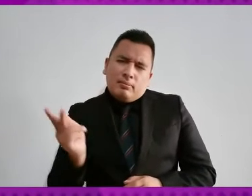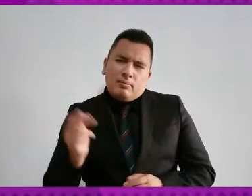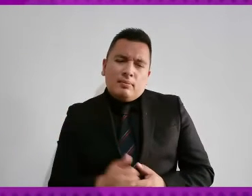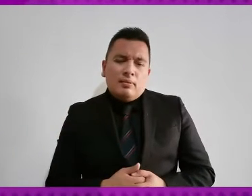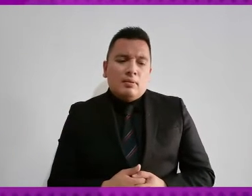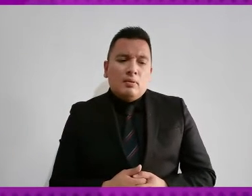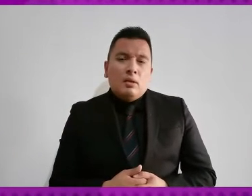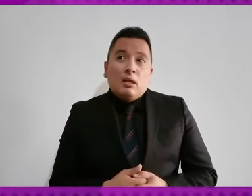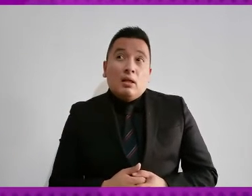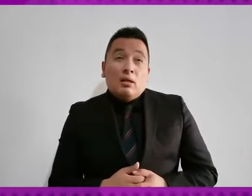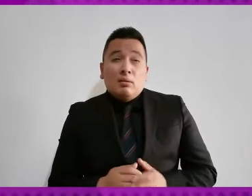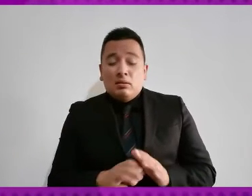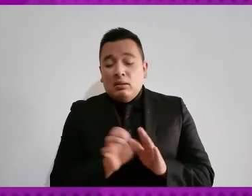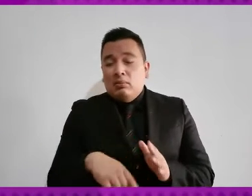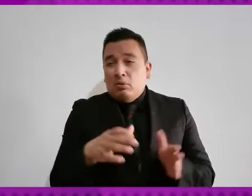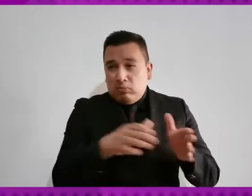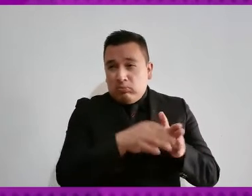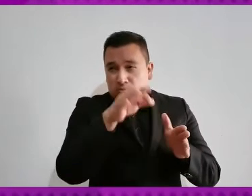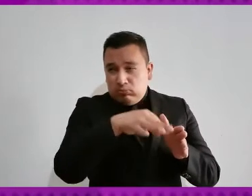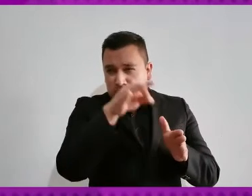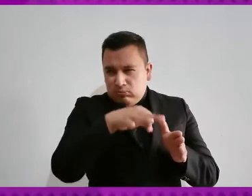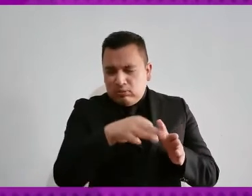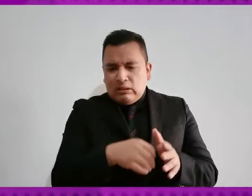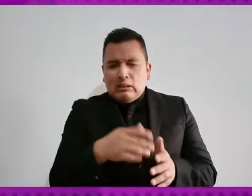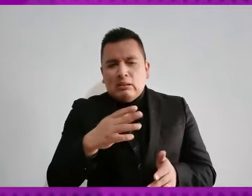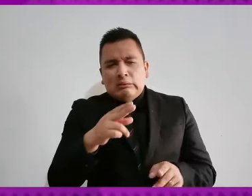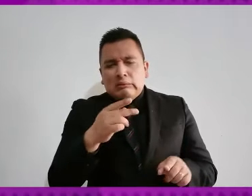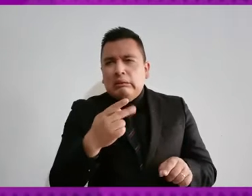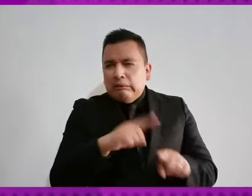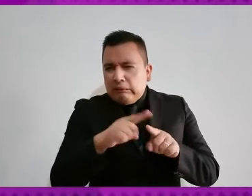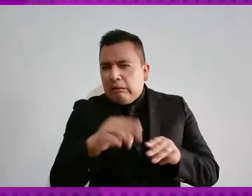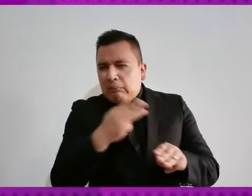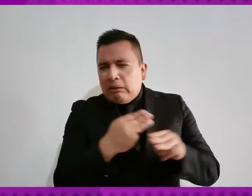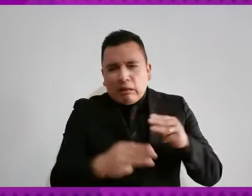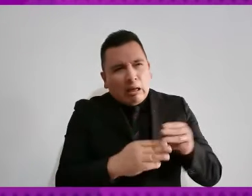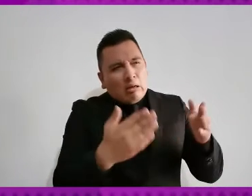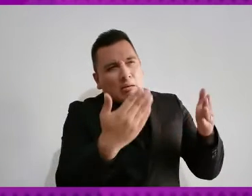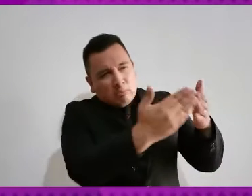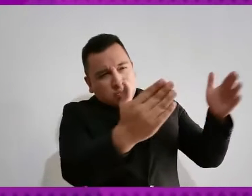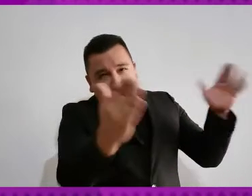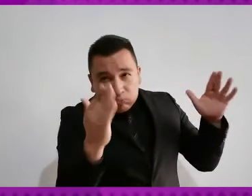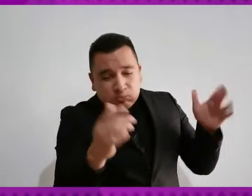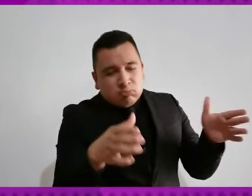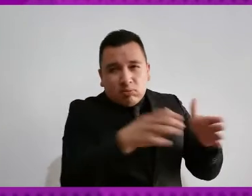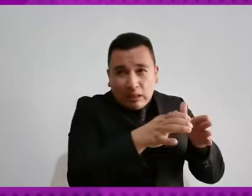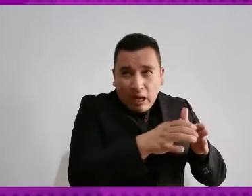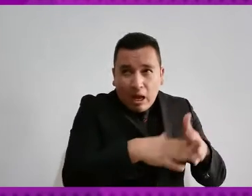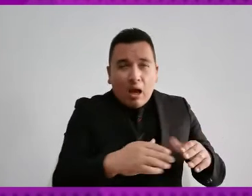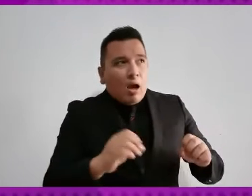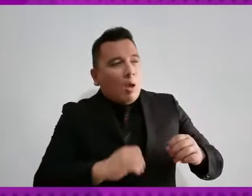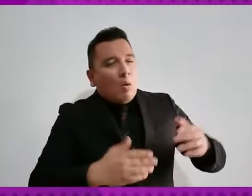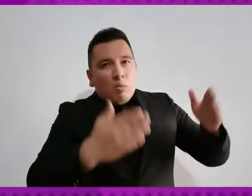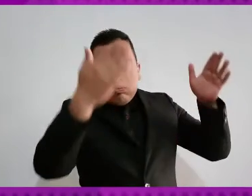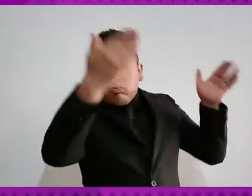tiene que ver con los materiales electorales que se utilizan en las casillas, las urnas, los canceles, las mamparas, como